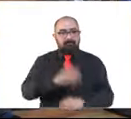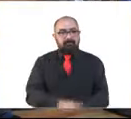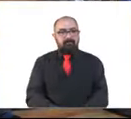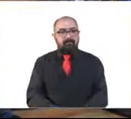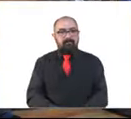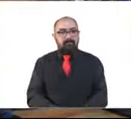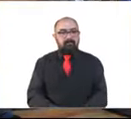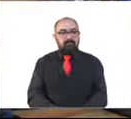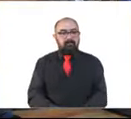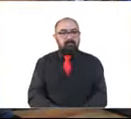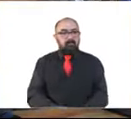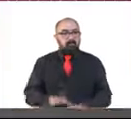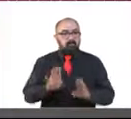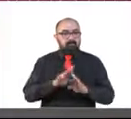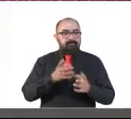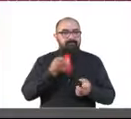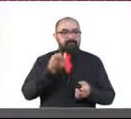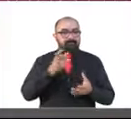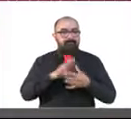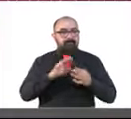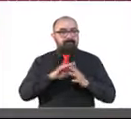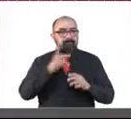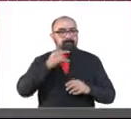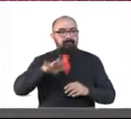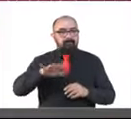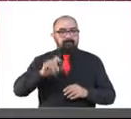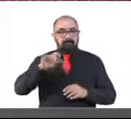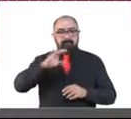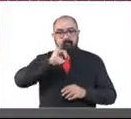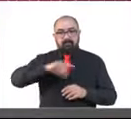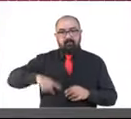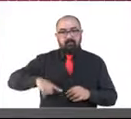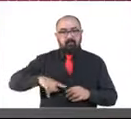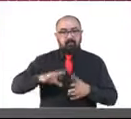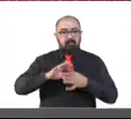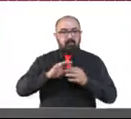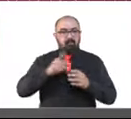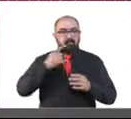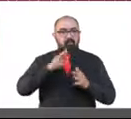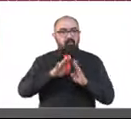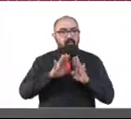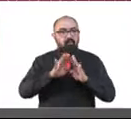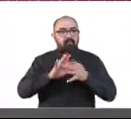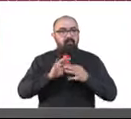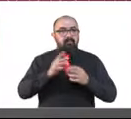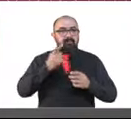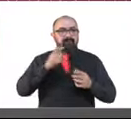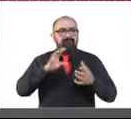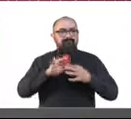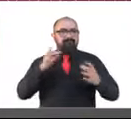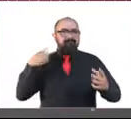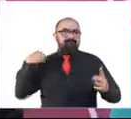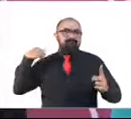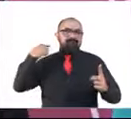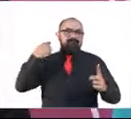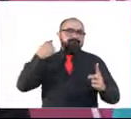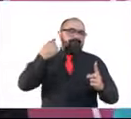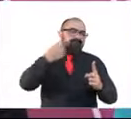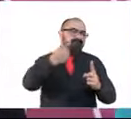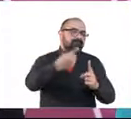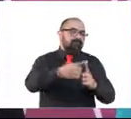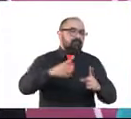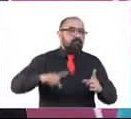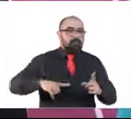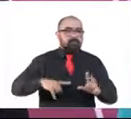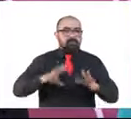Brevemente comentar y complementar lo que dice la doctora Sheinbaum, porque tiene que ver también con lo que hemos venido acompañando al gobierno de la Ciudad de México